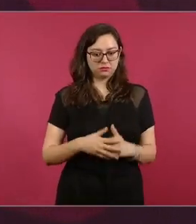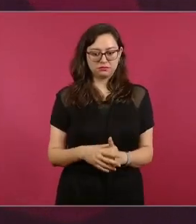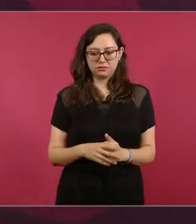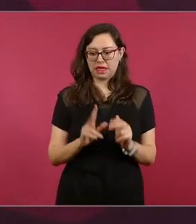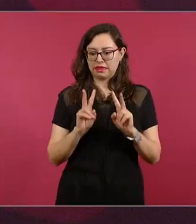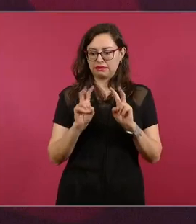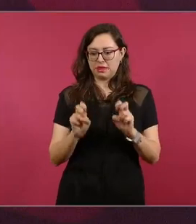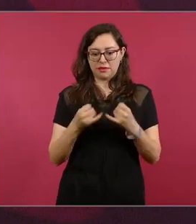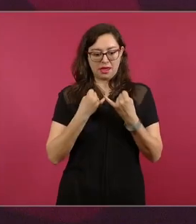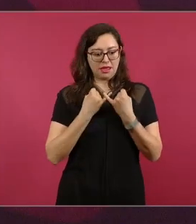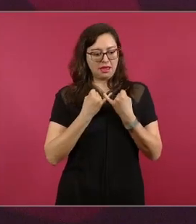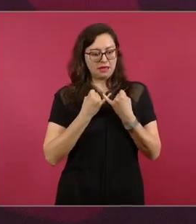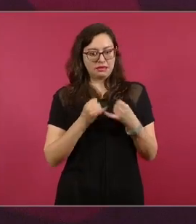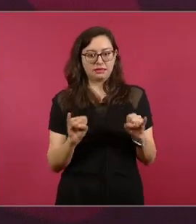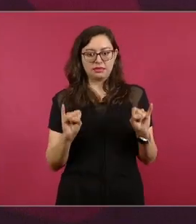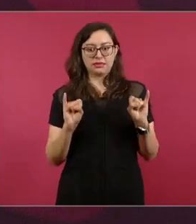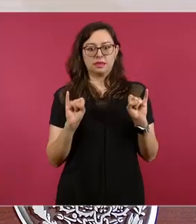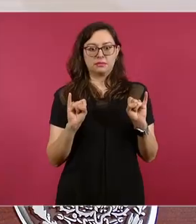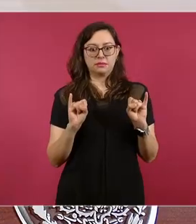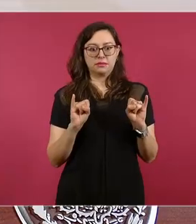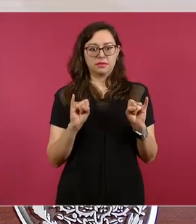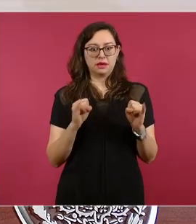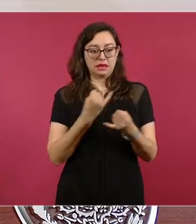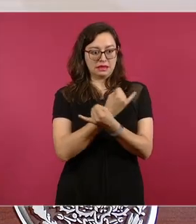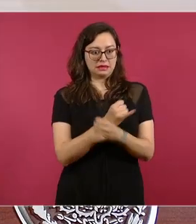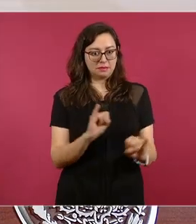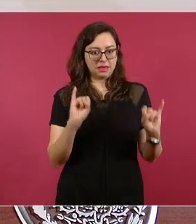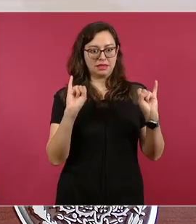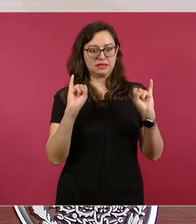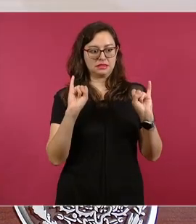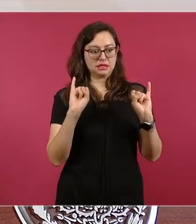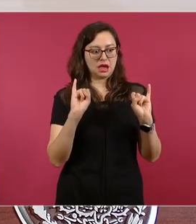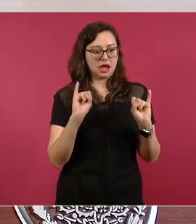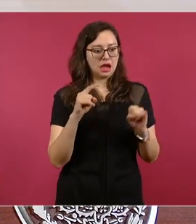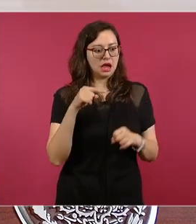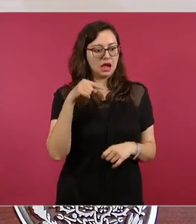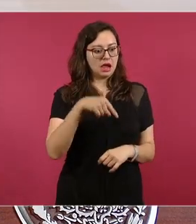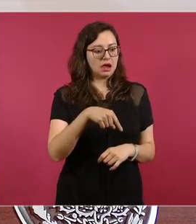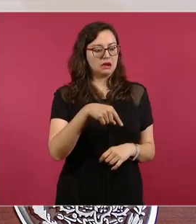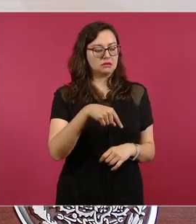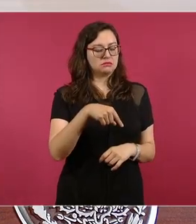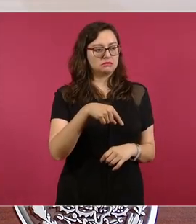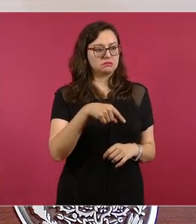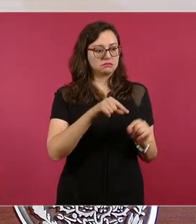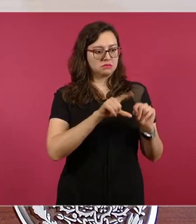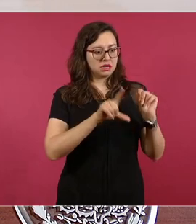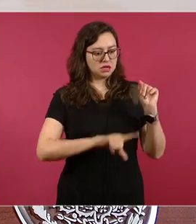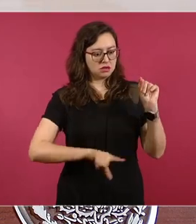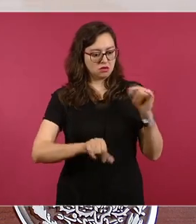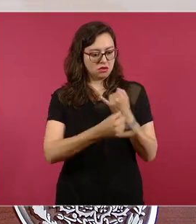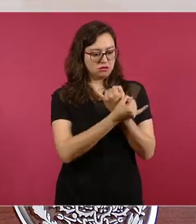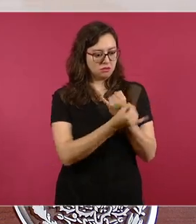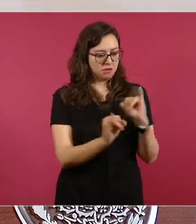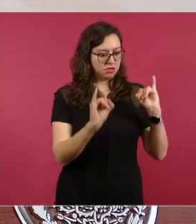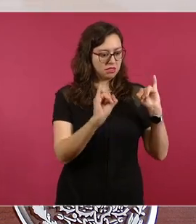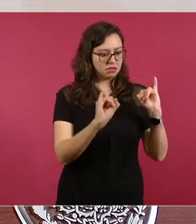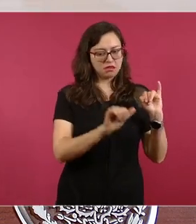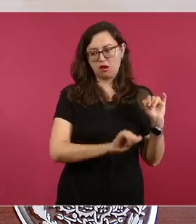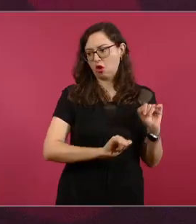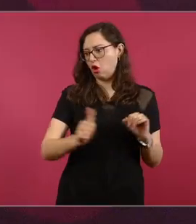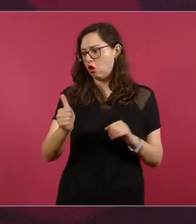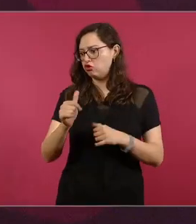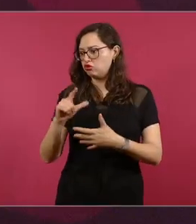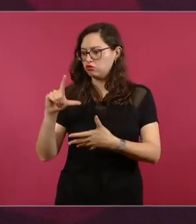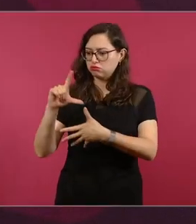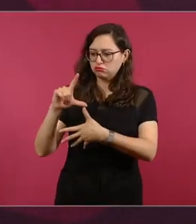lograron otros pueblos de América Latina y el Caribe. Porque aquí la independencia con relación